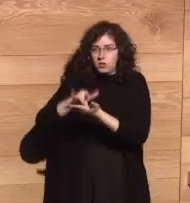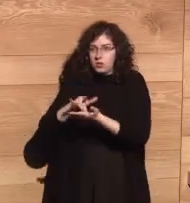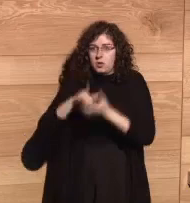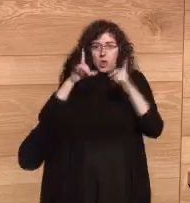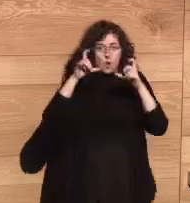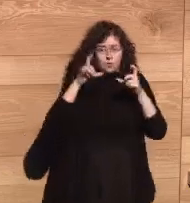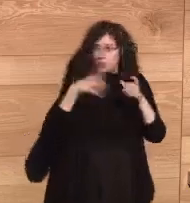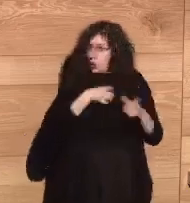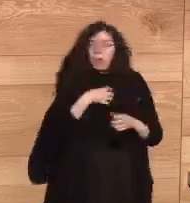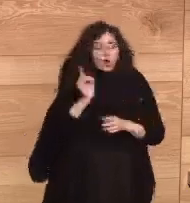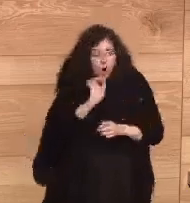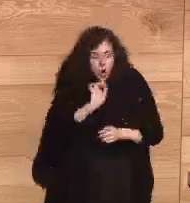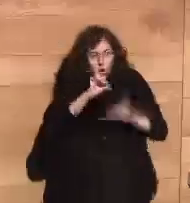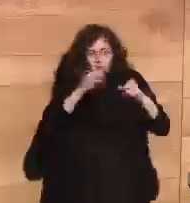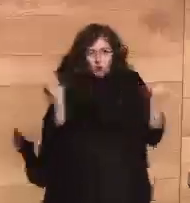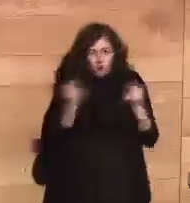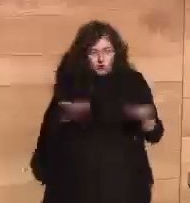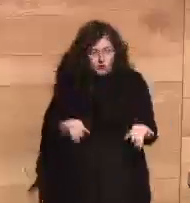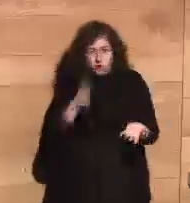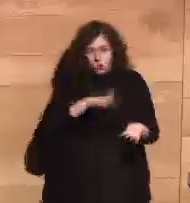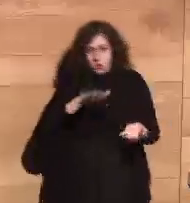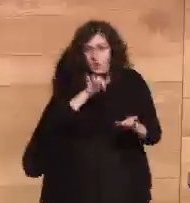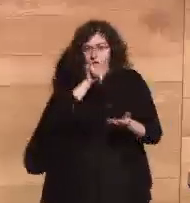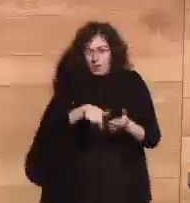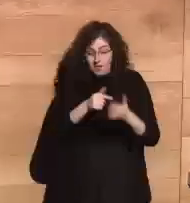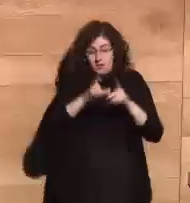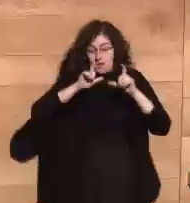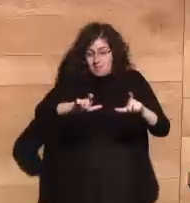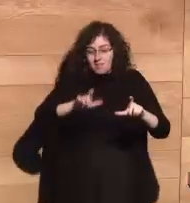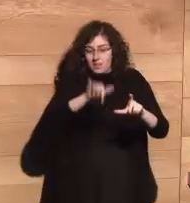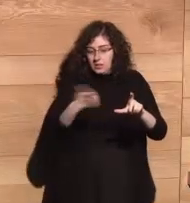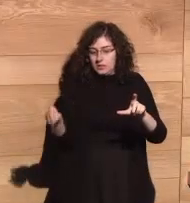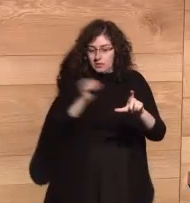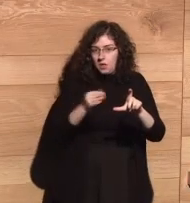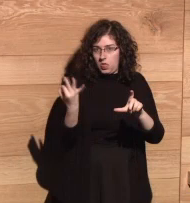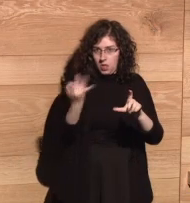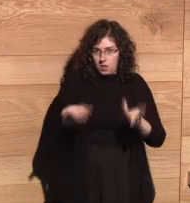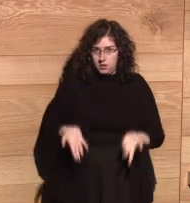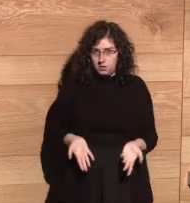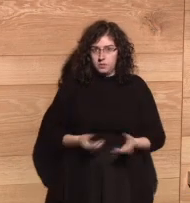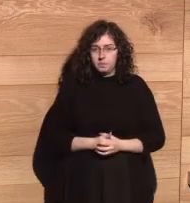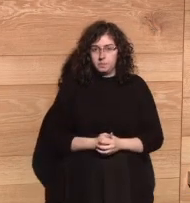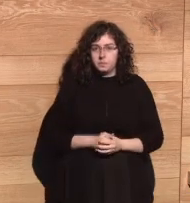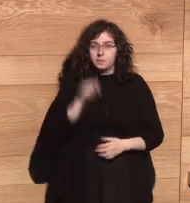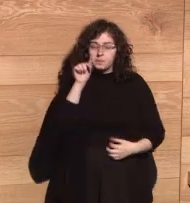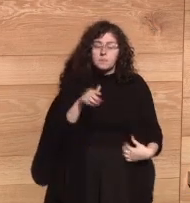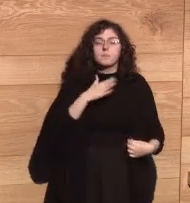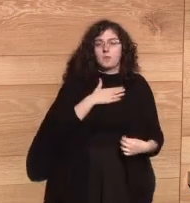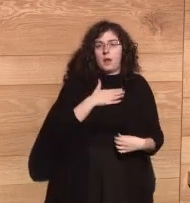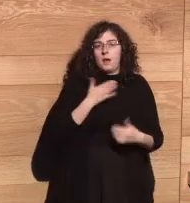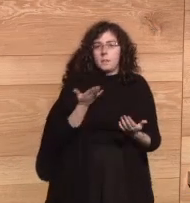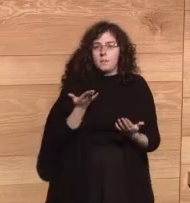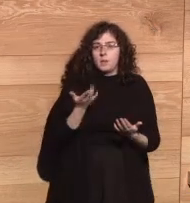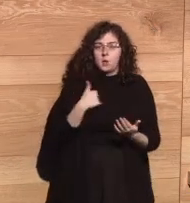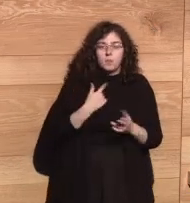foto. No, tienes que hacer la foto, ¿no? Hay un espacio ahí en la página, no hay. Y eso siempre para mí fue una